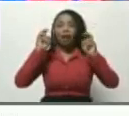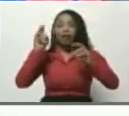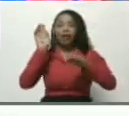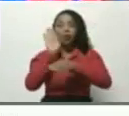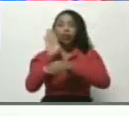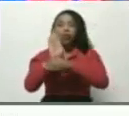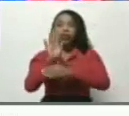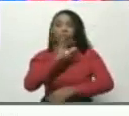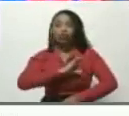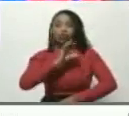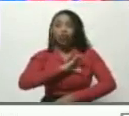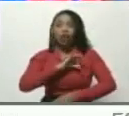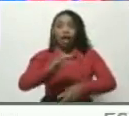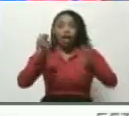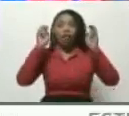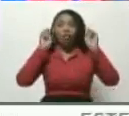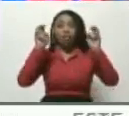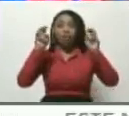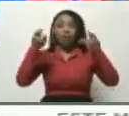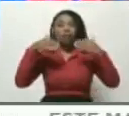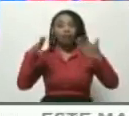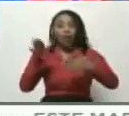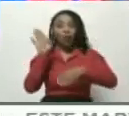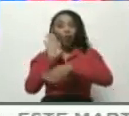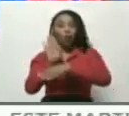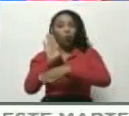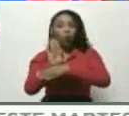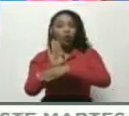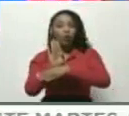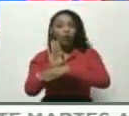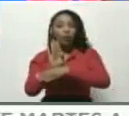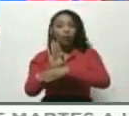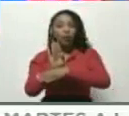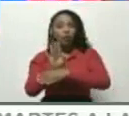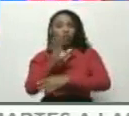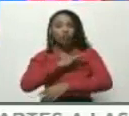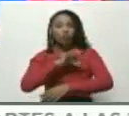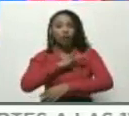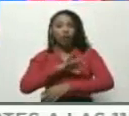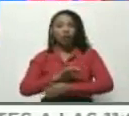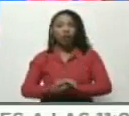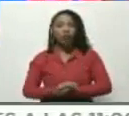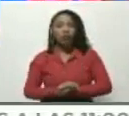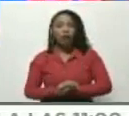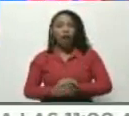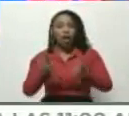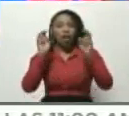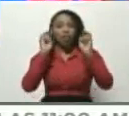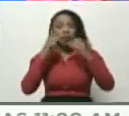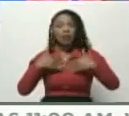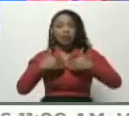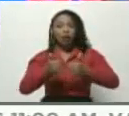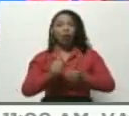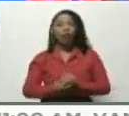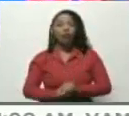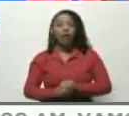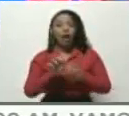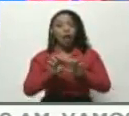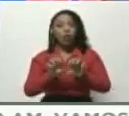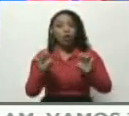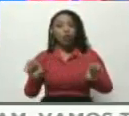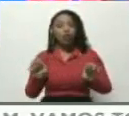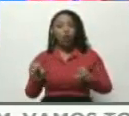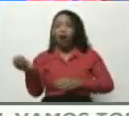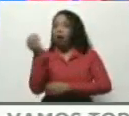social, en materia de resguardo social, en materia de salud, de educación,